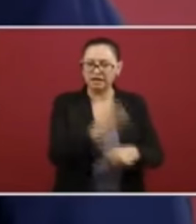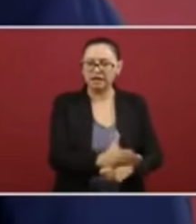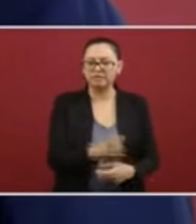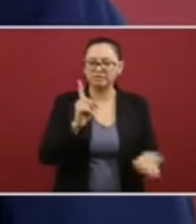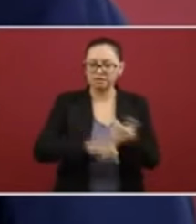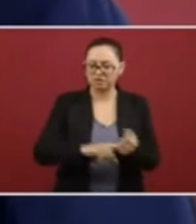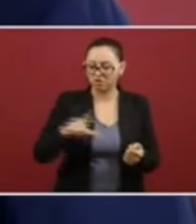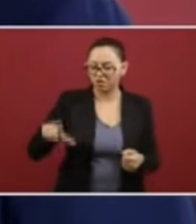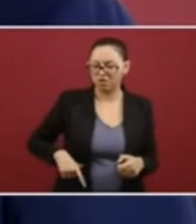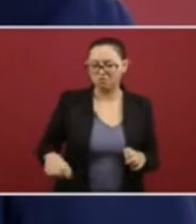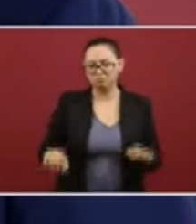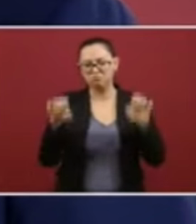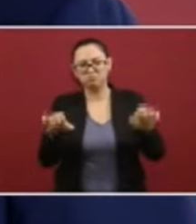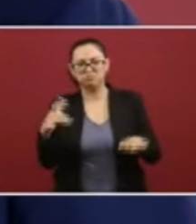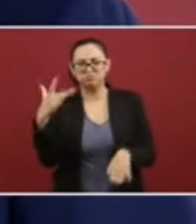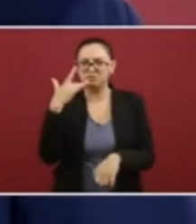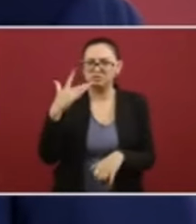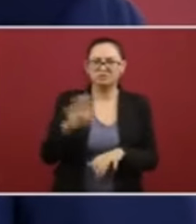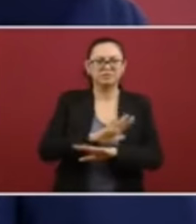gobierno.